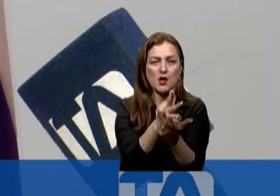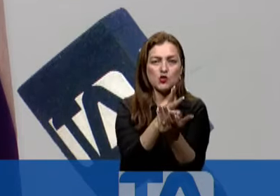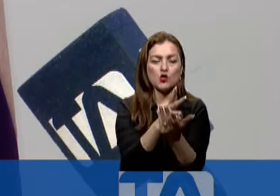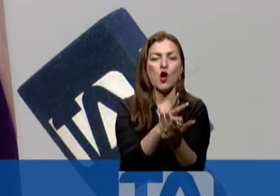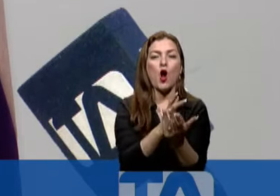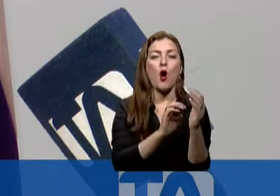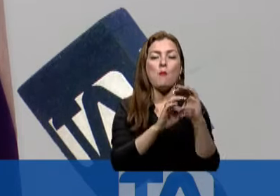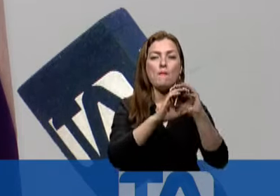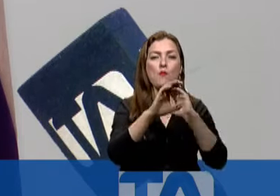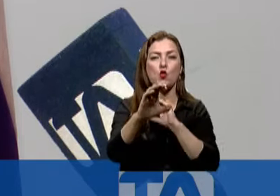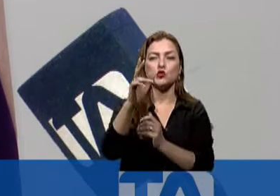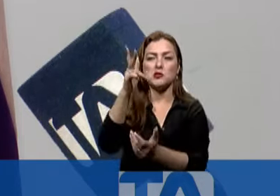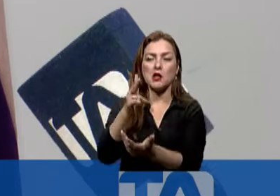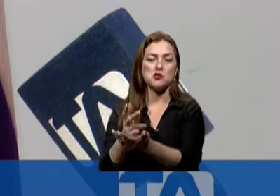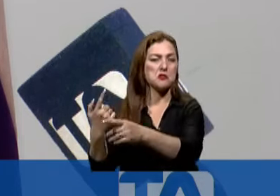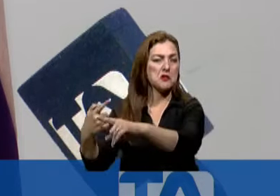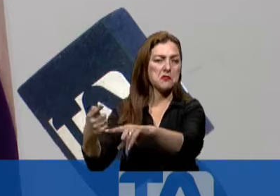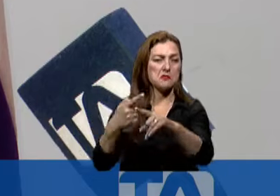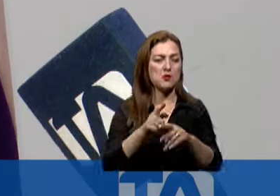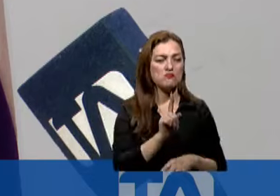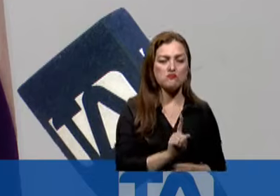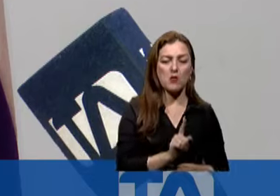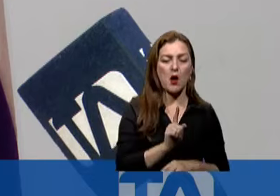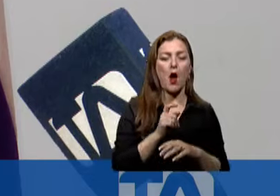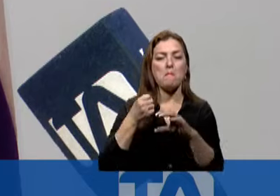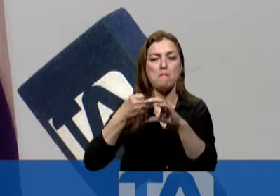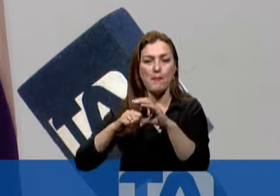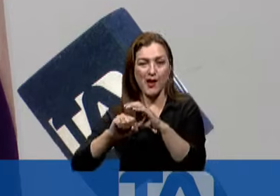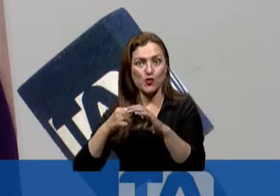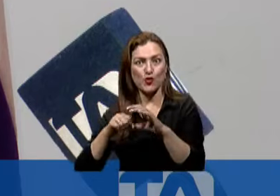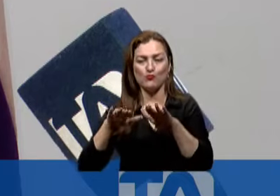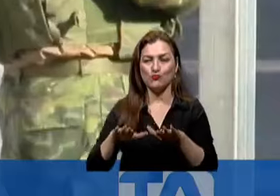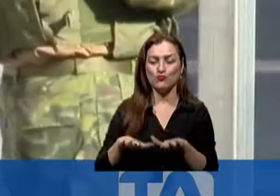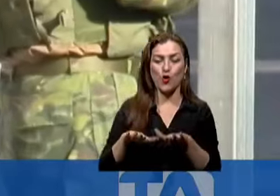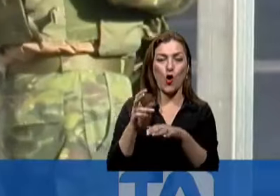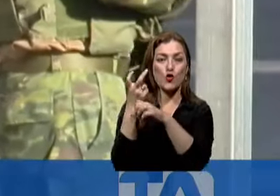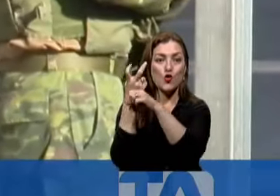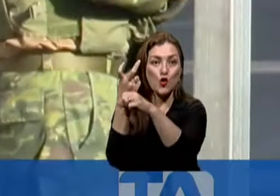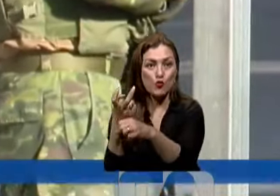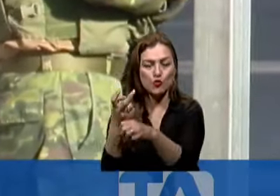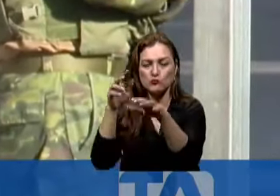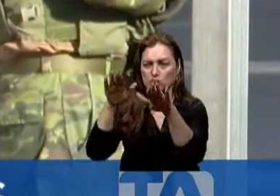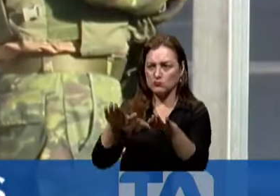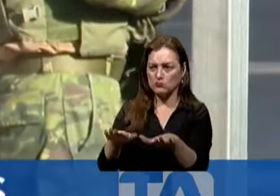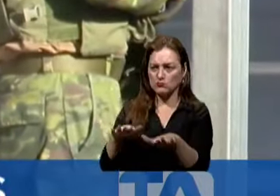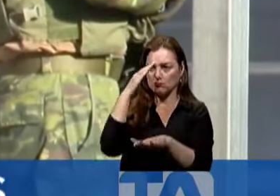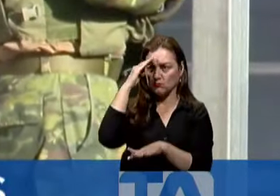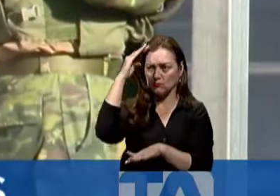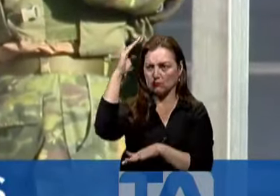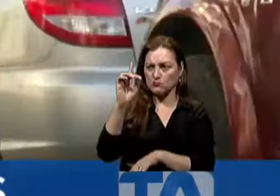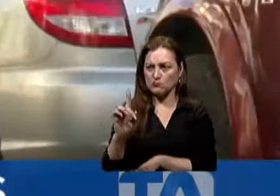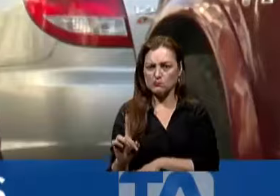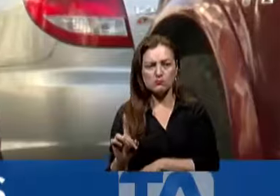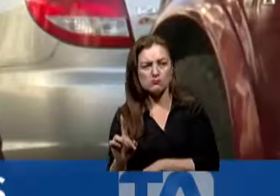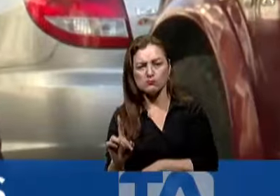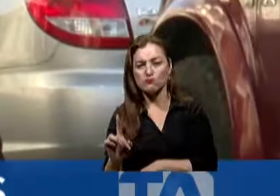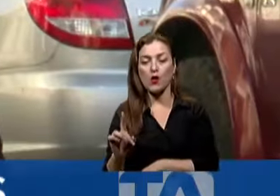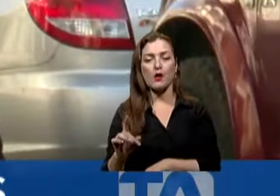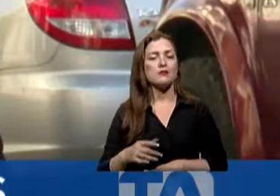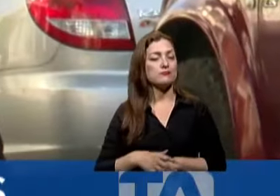de estaciones, en este caso, inclusive del metro, también de trolebús. Lugares donde también